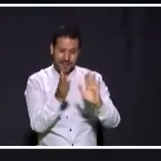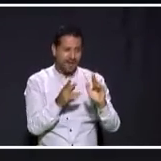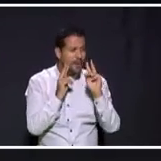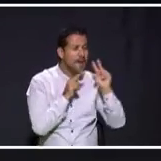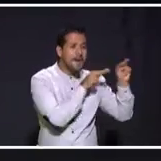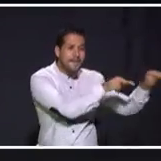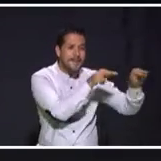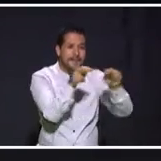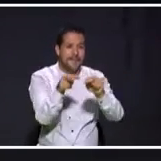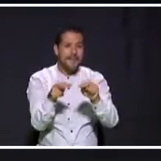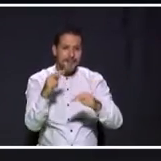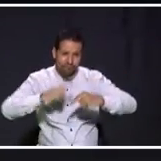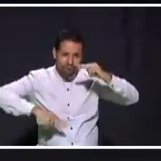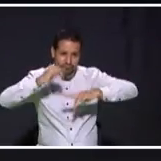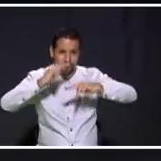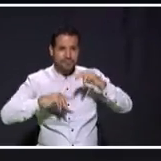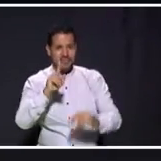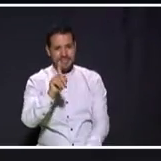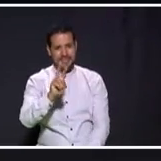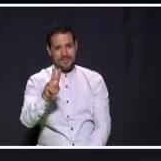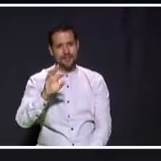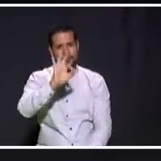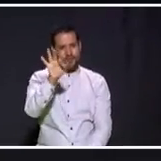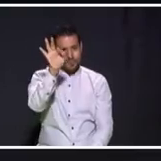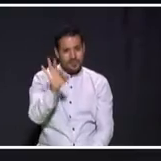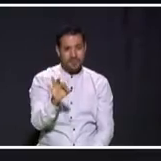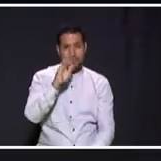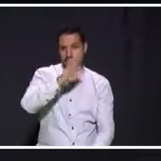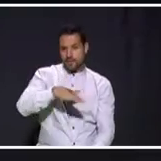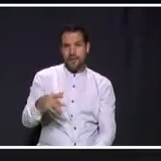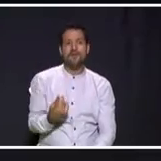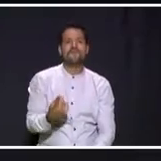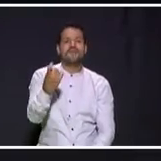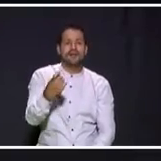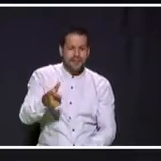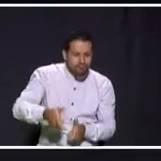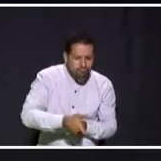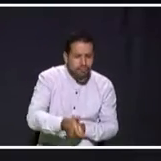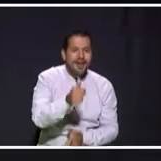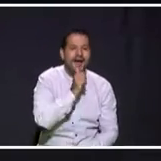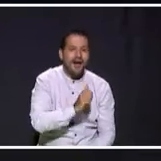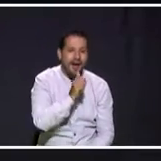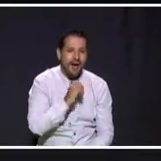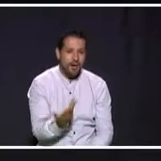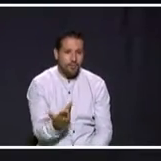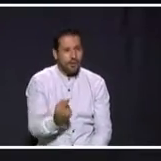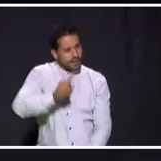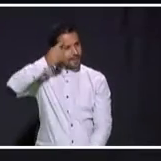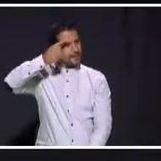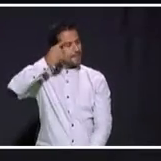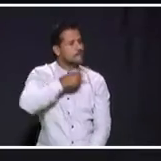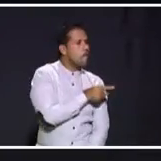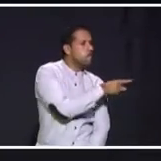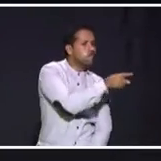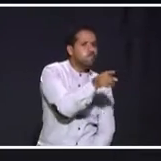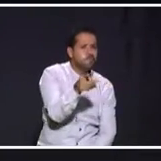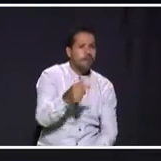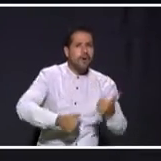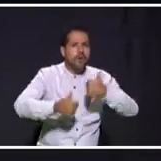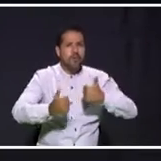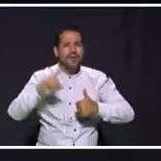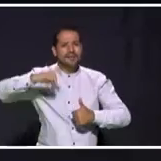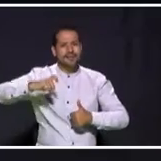el 62 por ciento de los antioqueños no tienen agua potable hay que pensar en él para llegarles con una posibilidad para